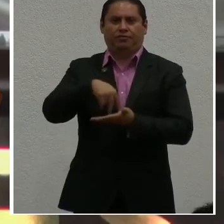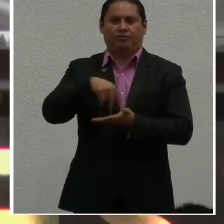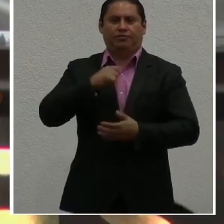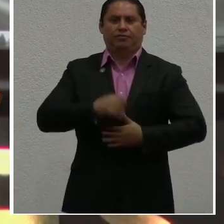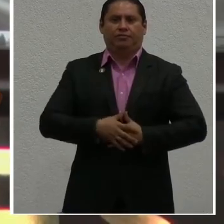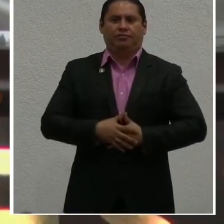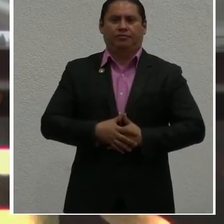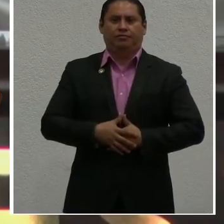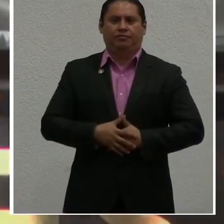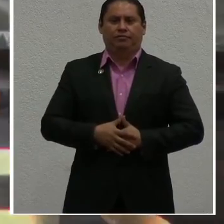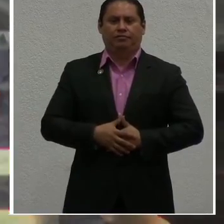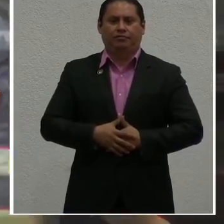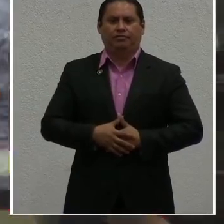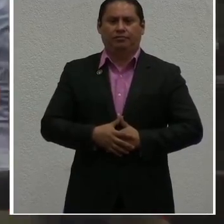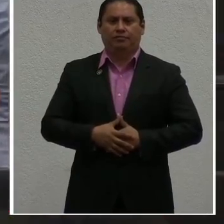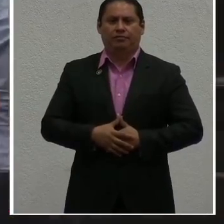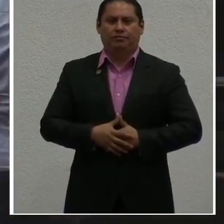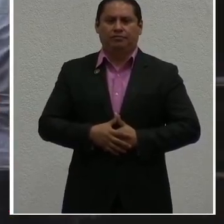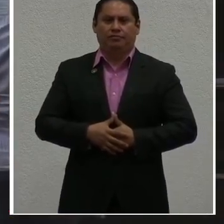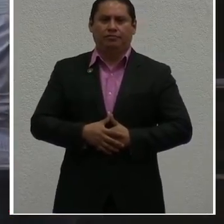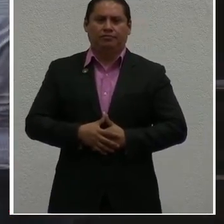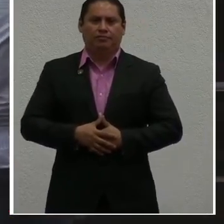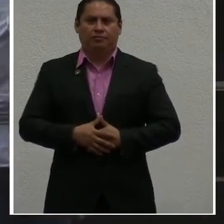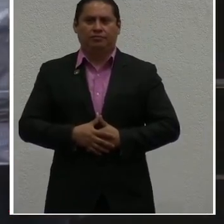guardar silencio.